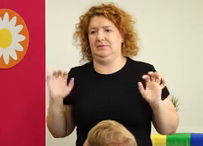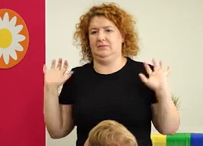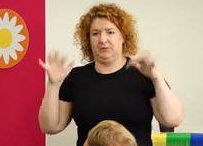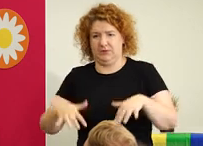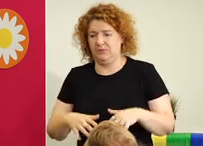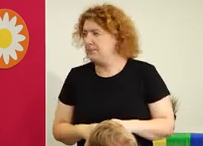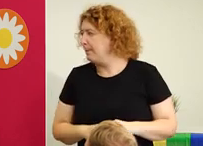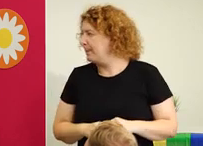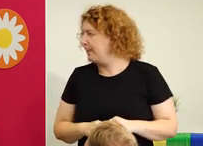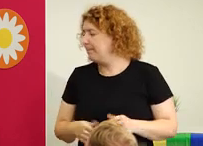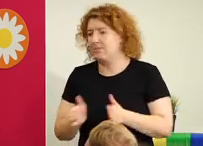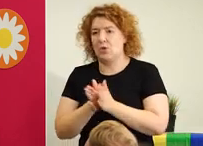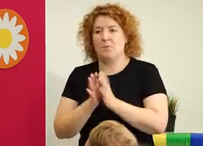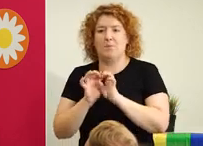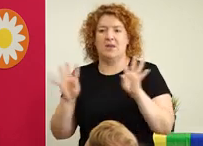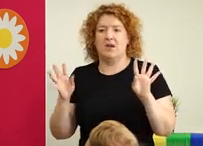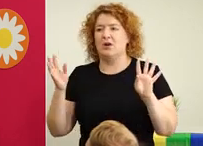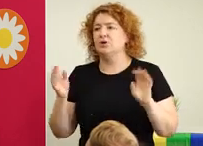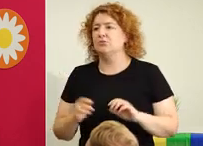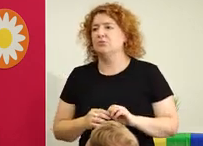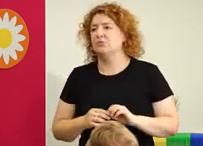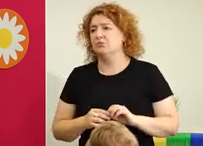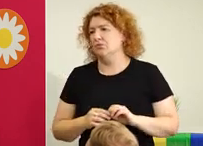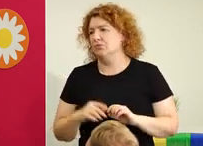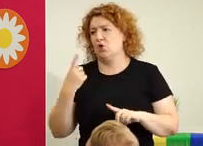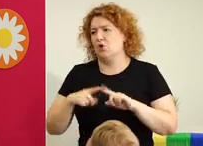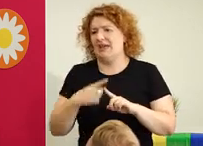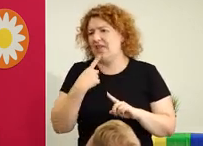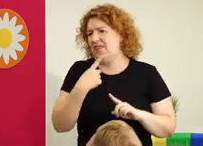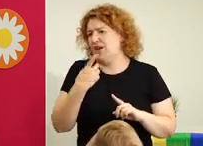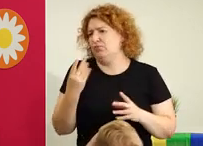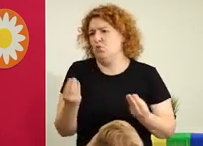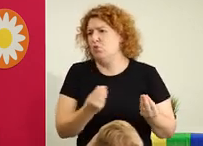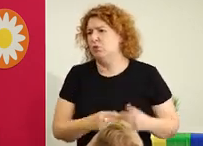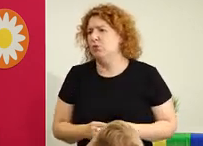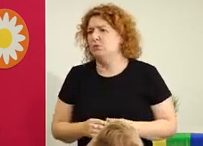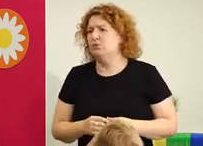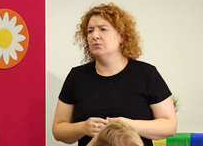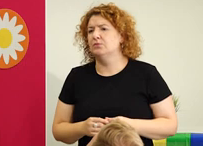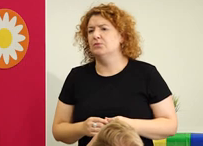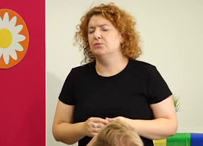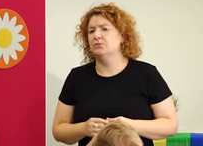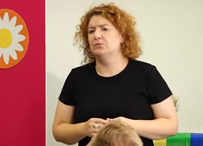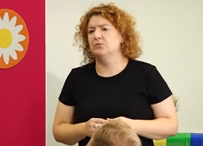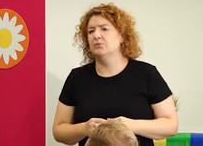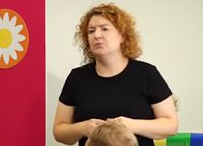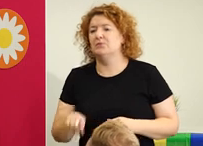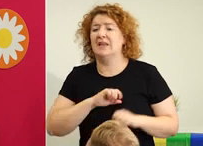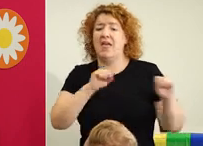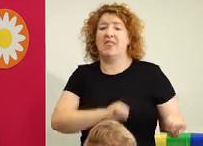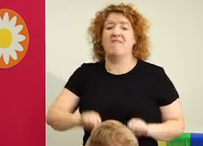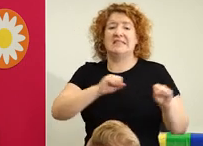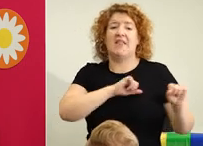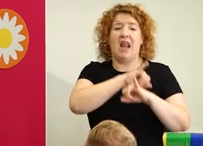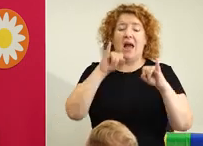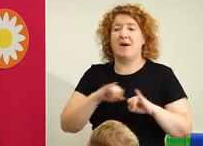estar aquí con estas compañeras y compañeros que tienen mucho que decirnos sobre cuál es la relación entre la defensa de la